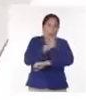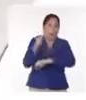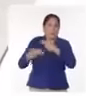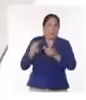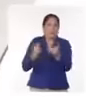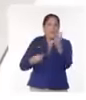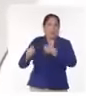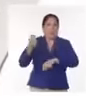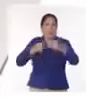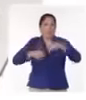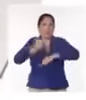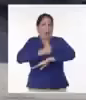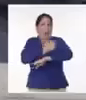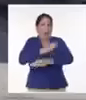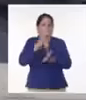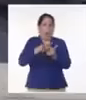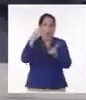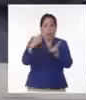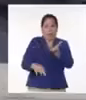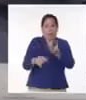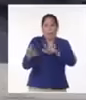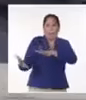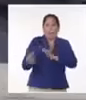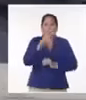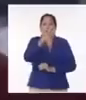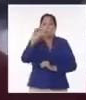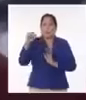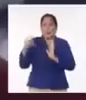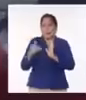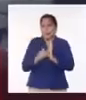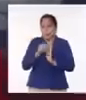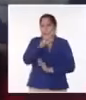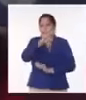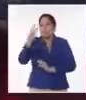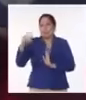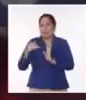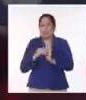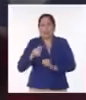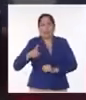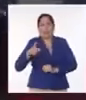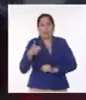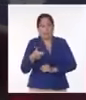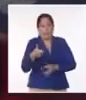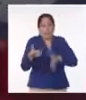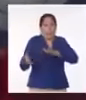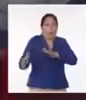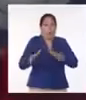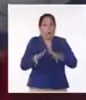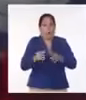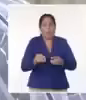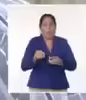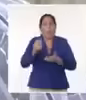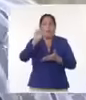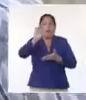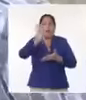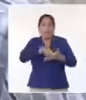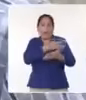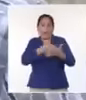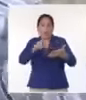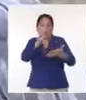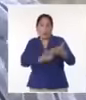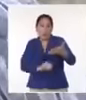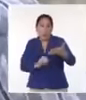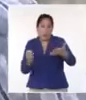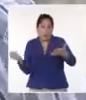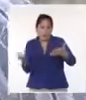cada camión de arroz a razón de 200.000 a 300.000 pesos y le entregaban facturas que no eran incorporadas a